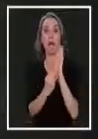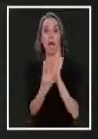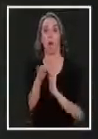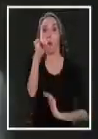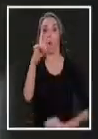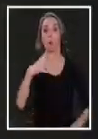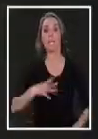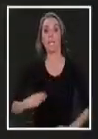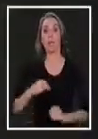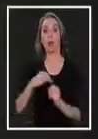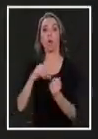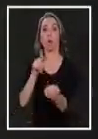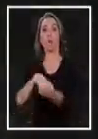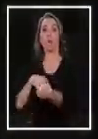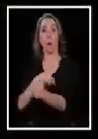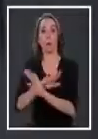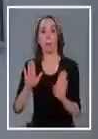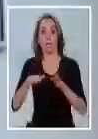hijo único.